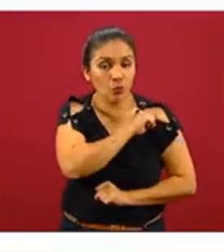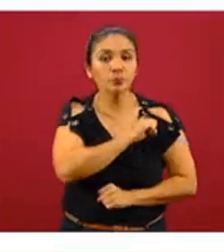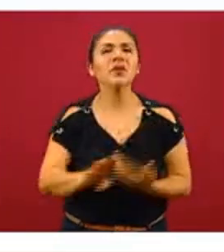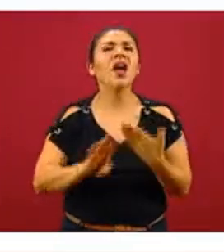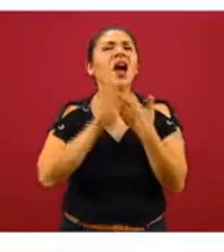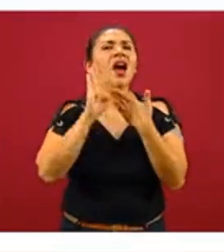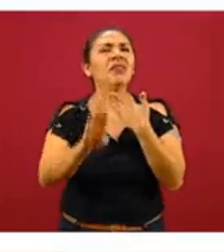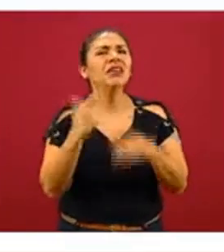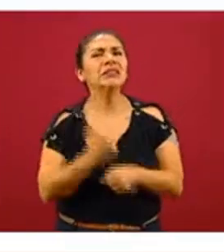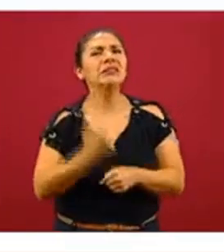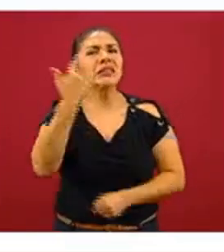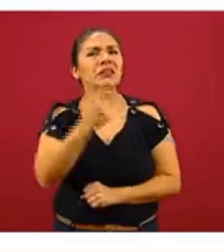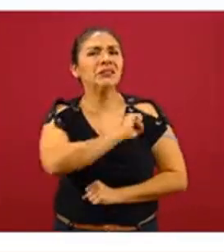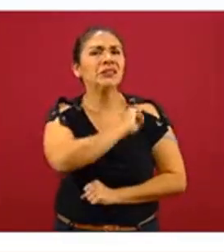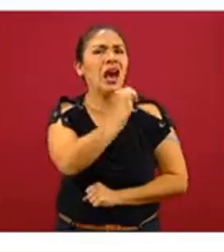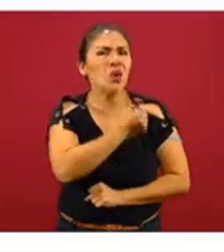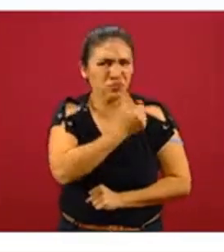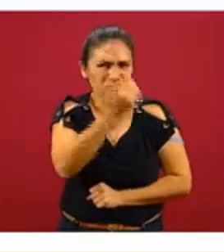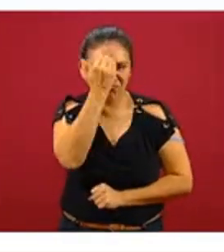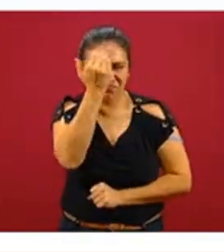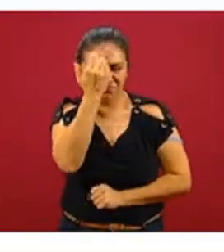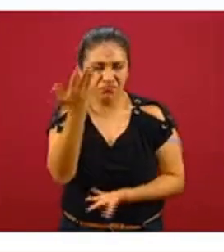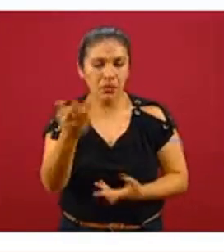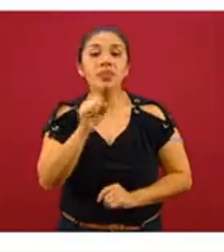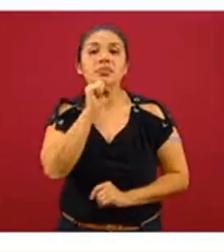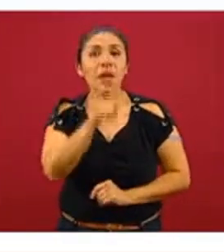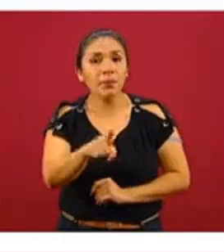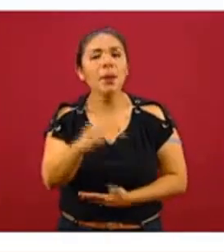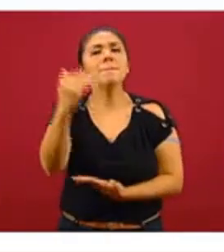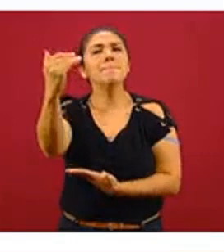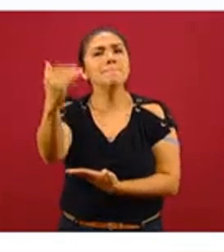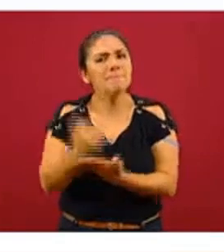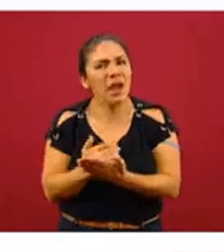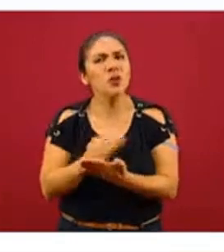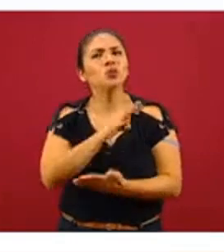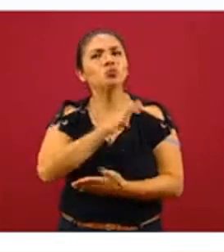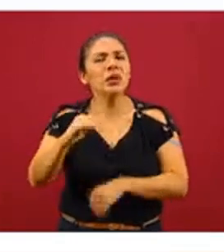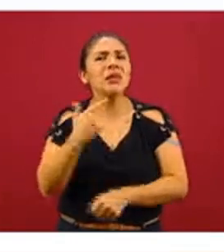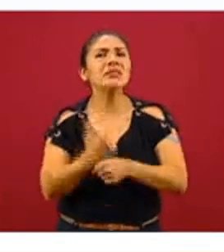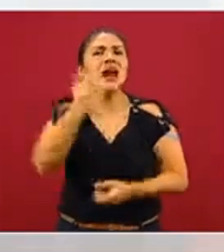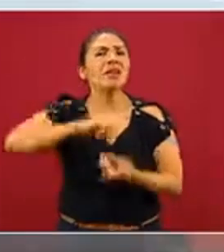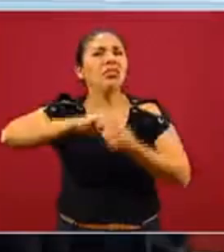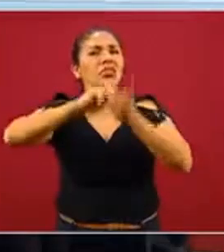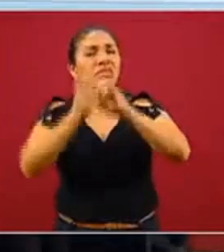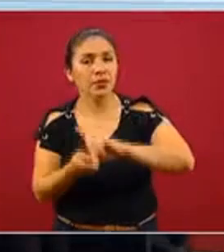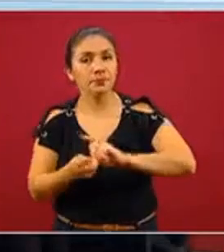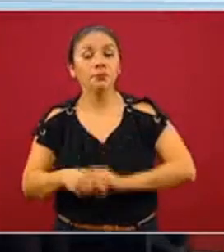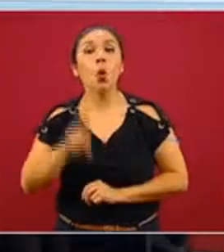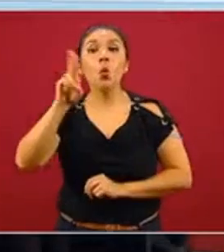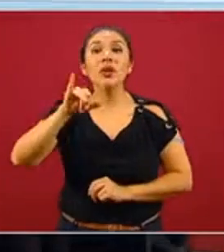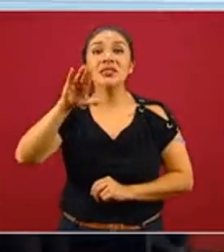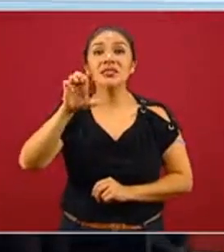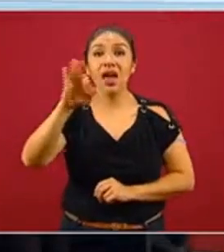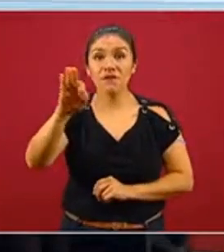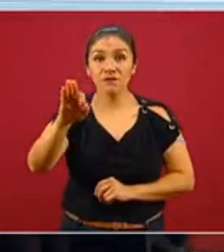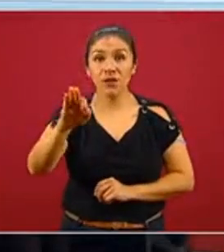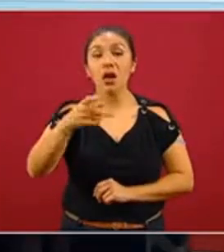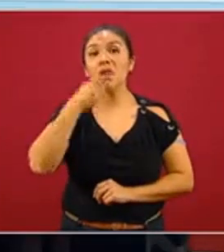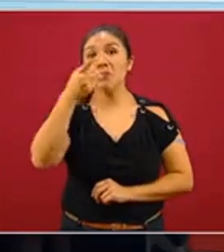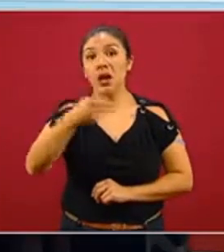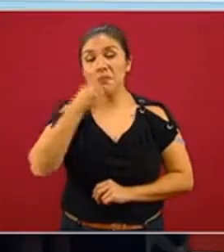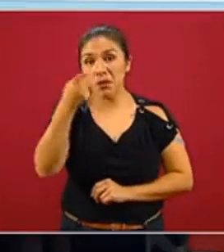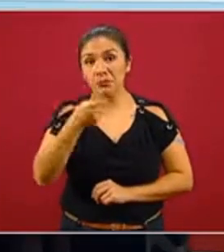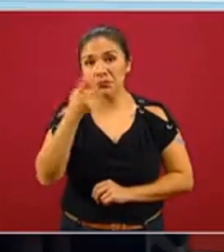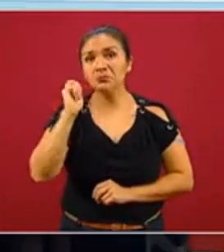riesgos sanitarios, como ya se mencionaron, y minimizar los efectos secundarios. UNICEF habla, no voy a decir lo que va a decir Cristian,